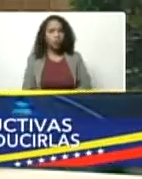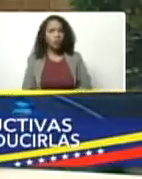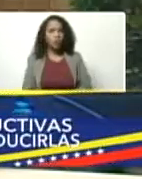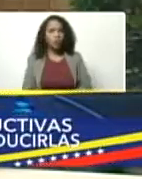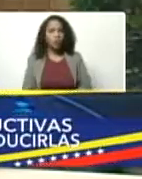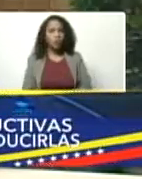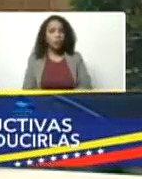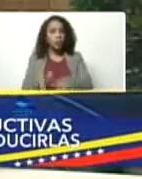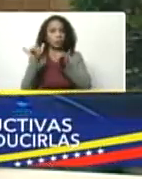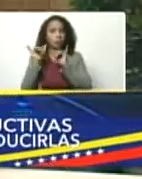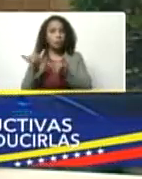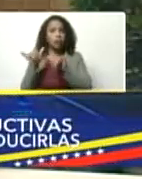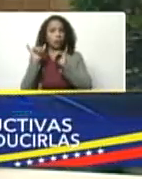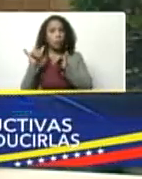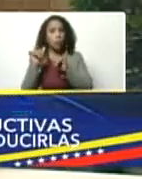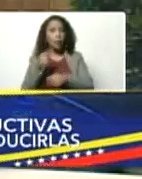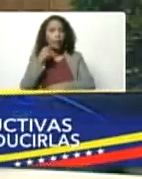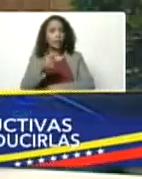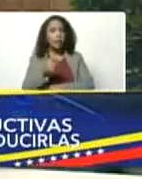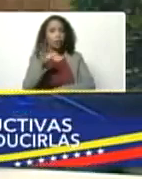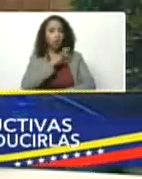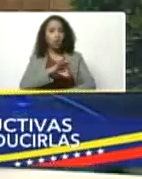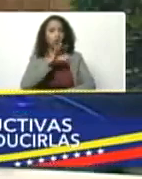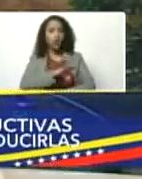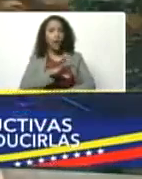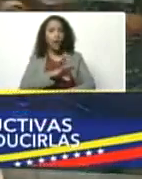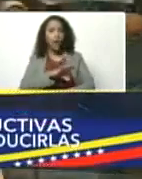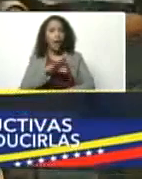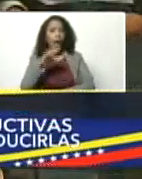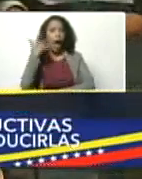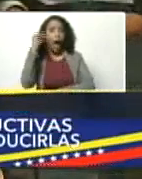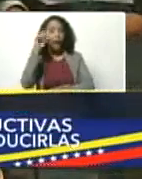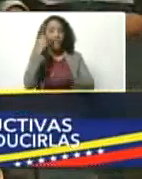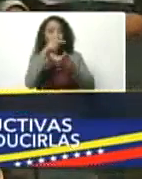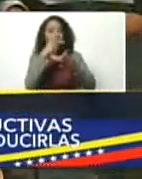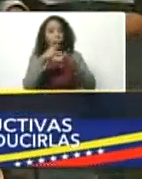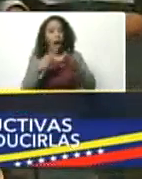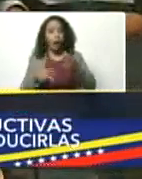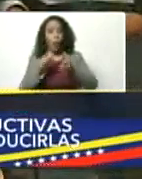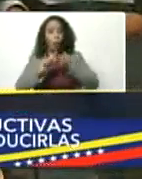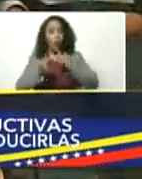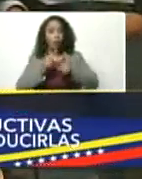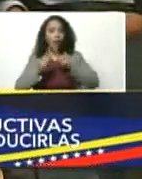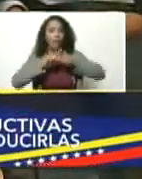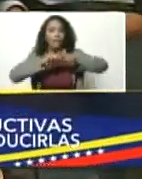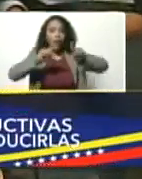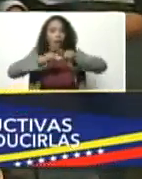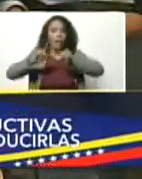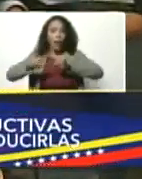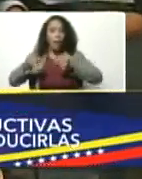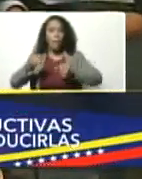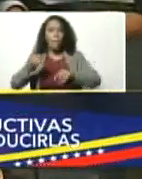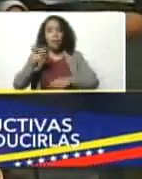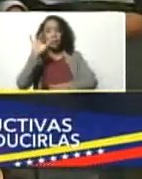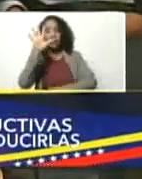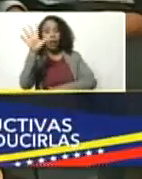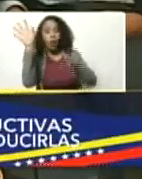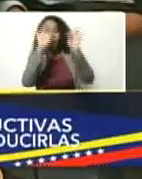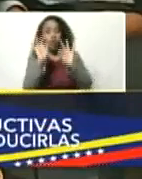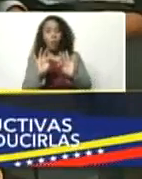Y él mismo decía que el socialismo tenía varias dimensiones. Por lo menos 5